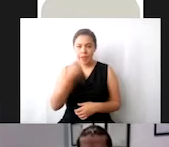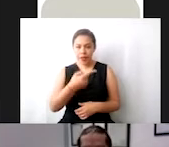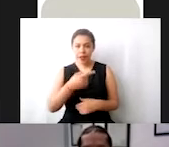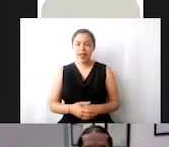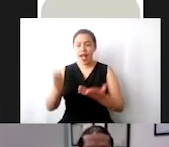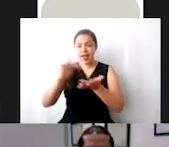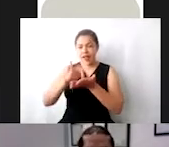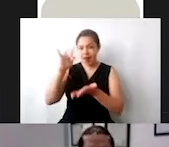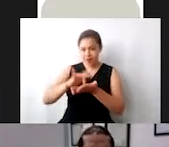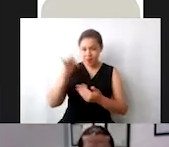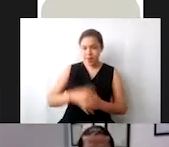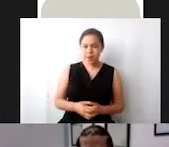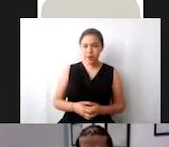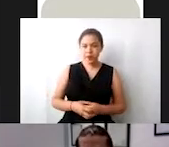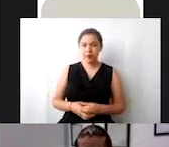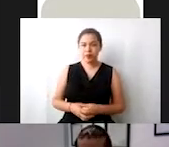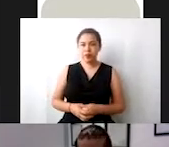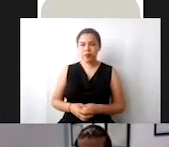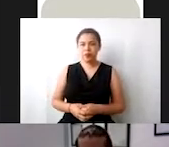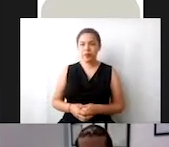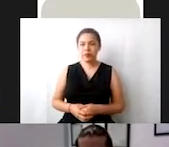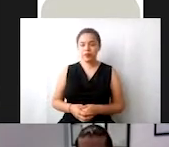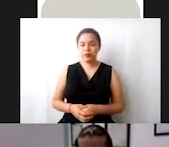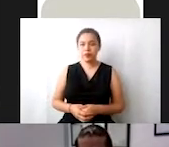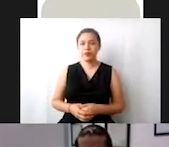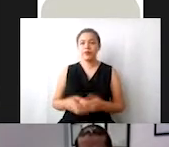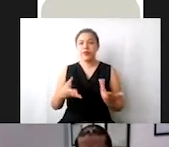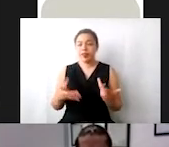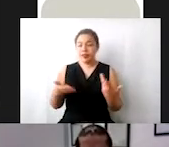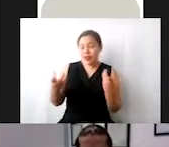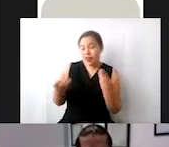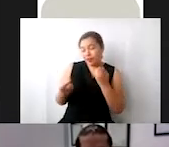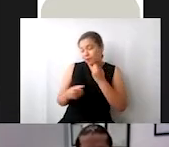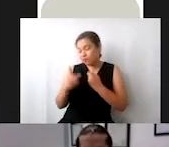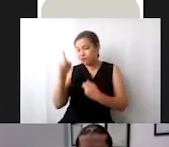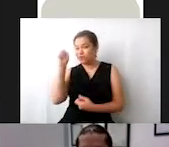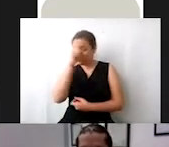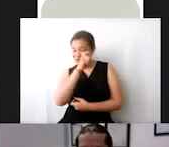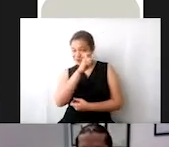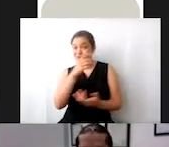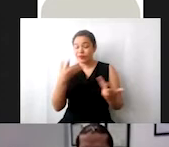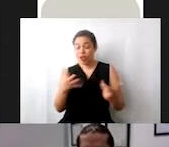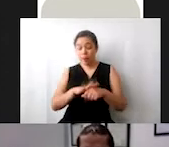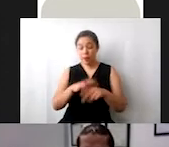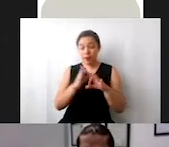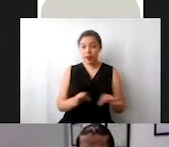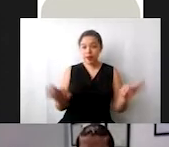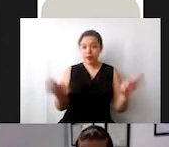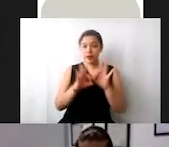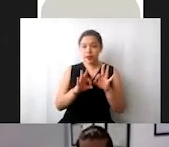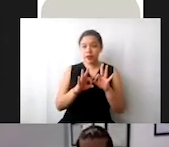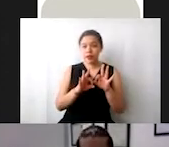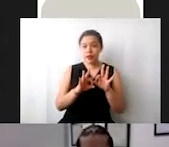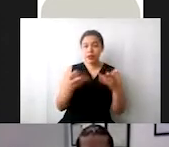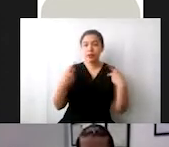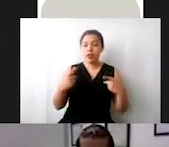Gracias. Aquí entra después la complicación, porque lo fundamental es que se ponga a disposición del